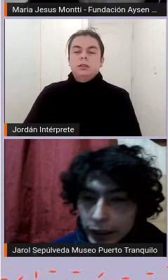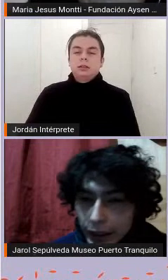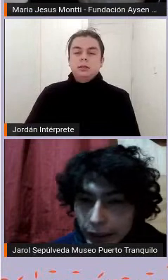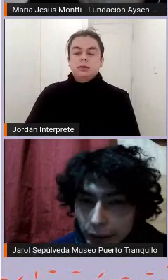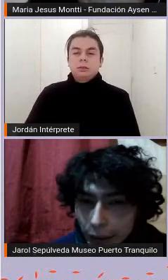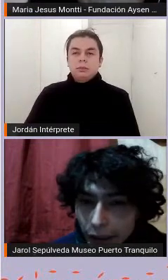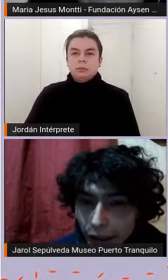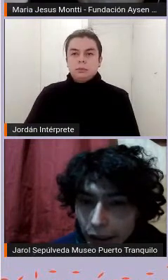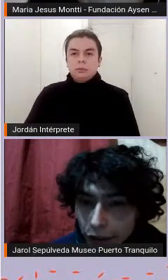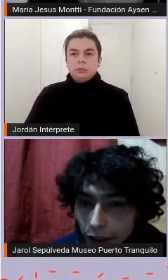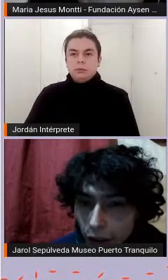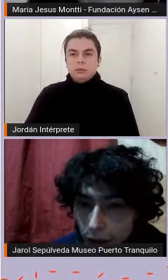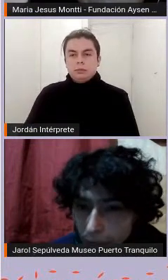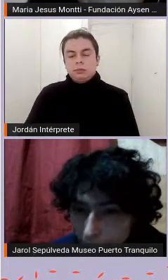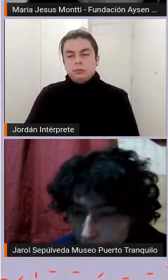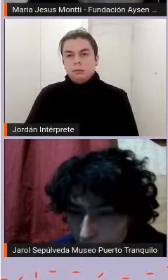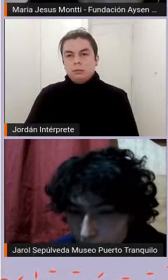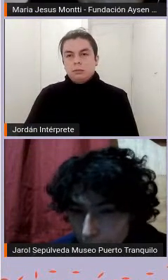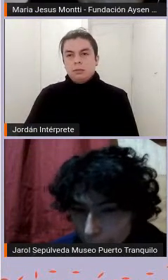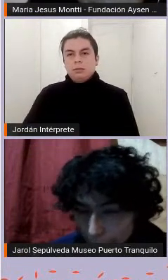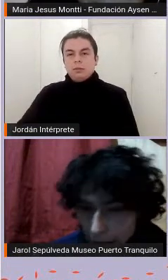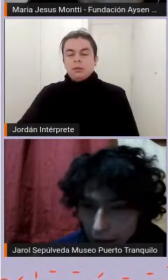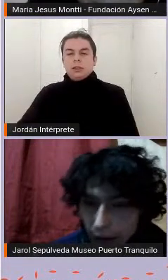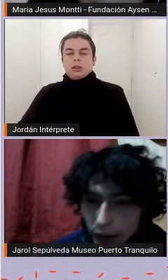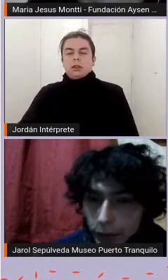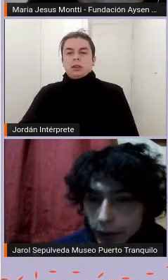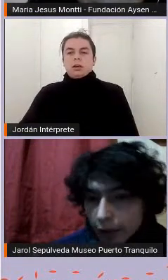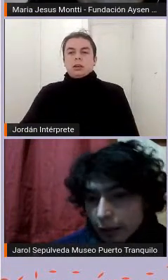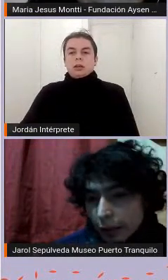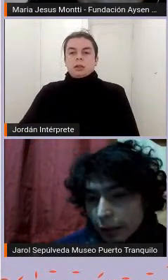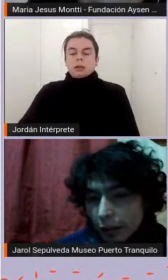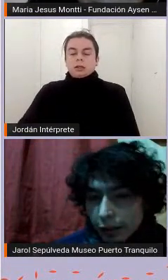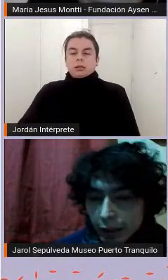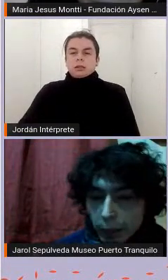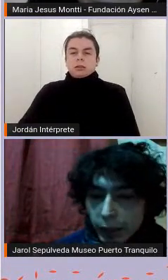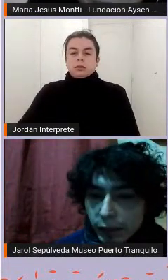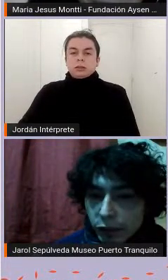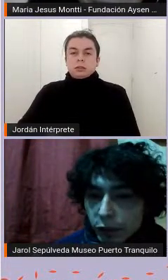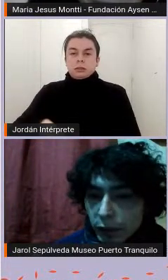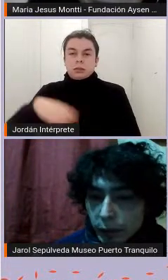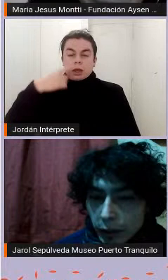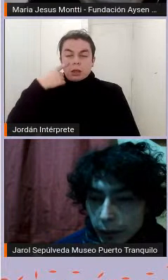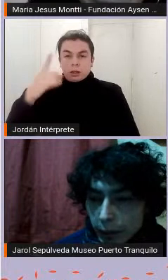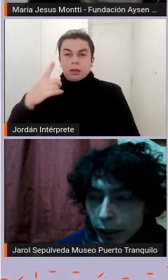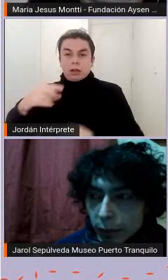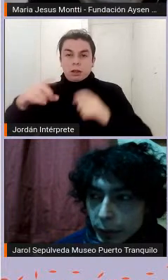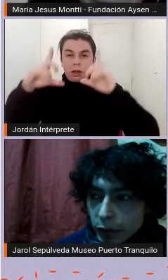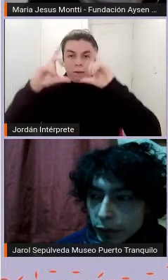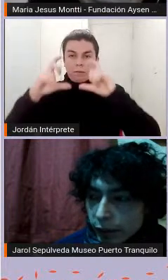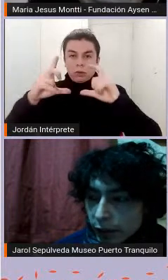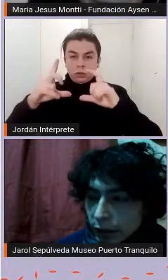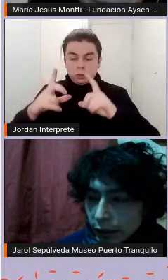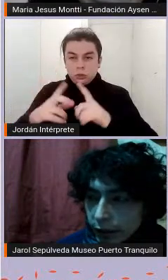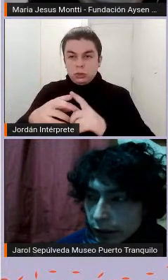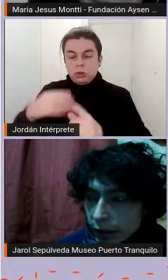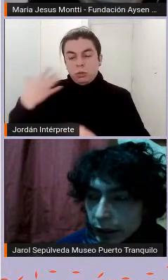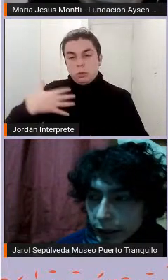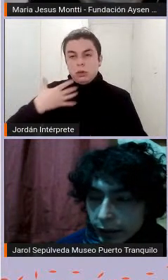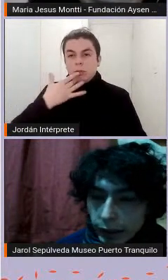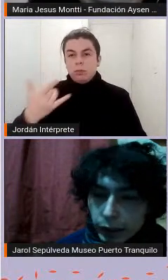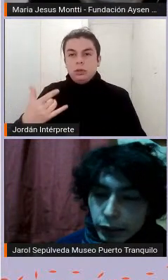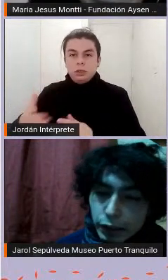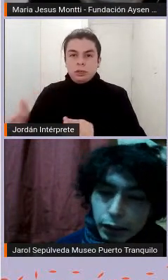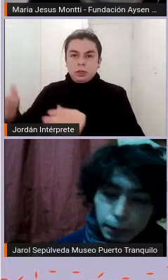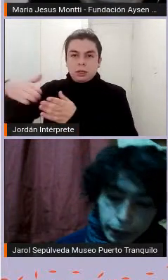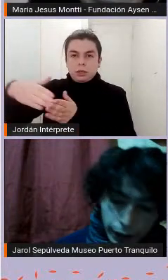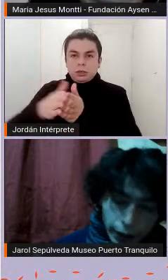Bueno, esta imagen es bien icónica, puesto que es parte del equipo que se desplaza en Zodiac, porque el primer campamento base se establece en